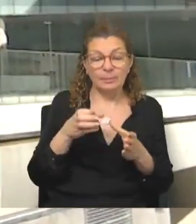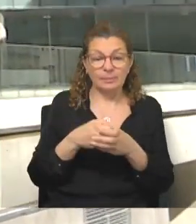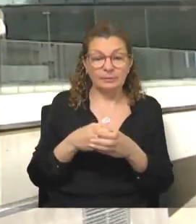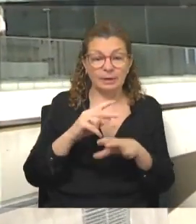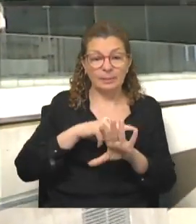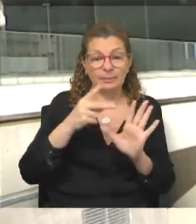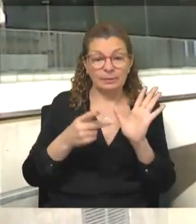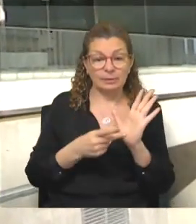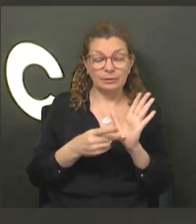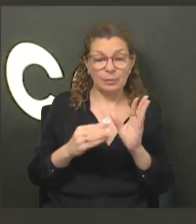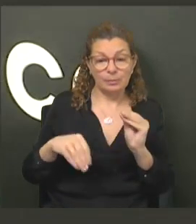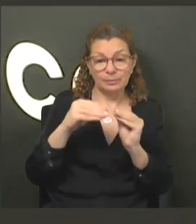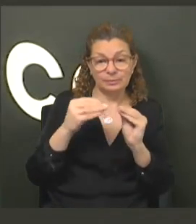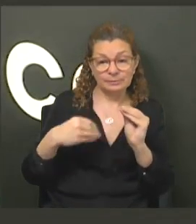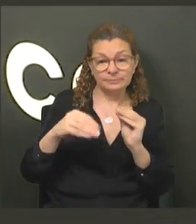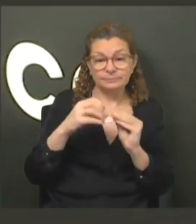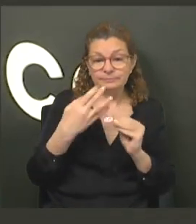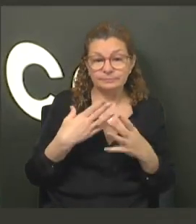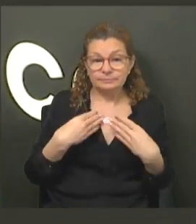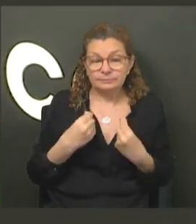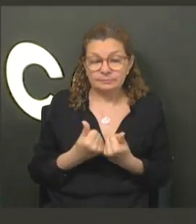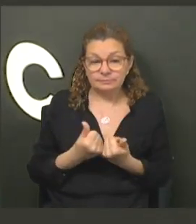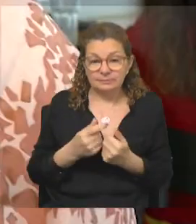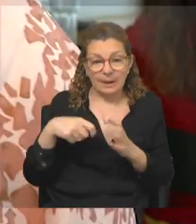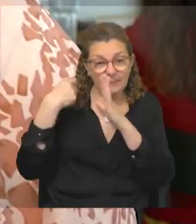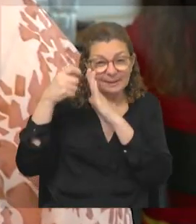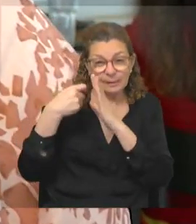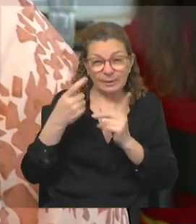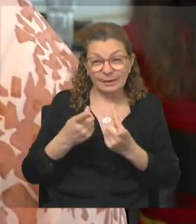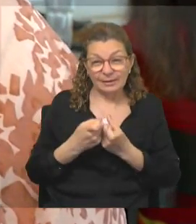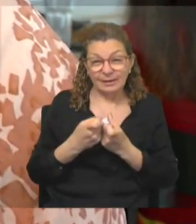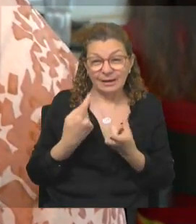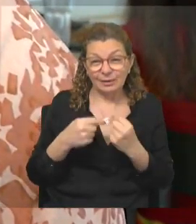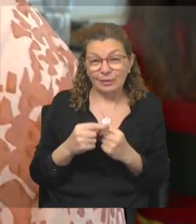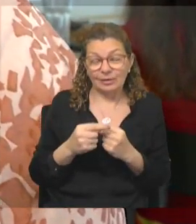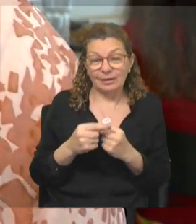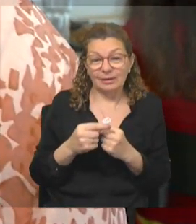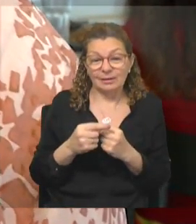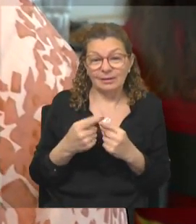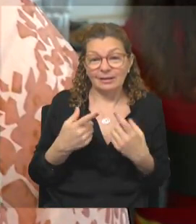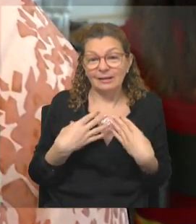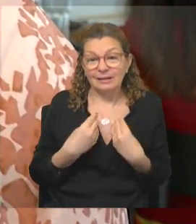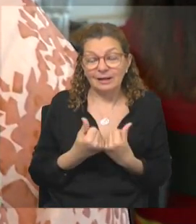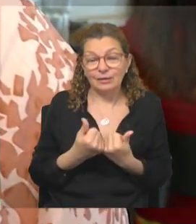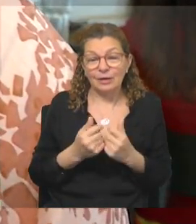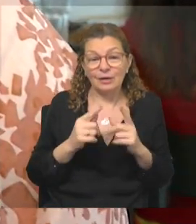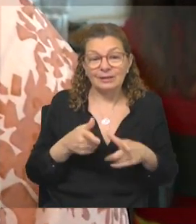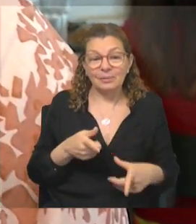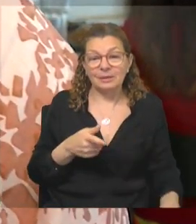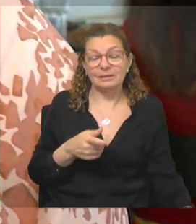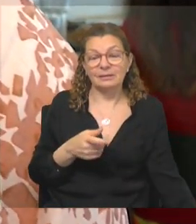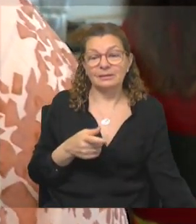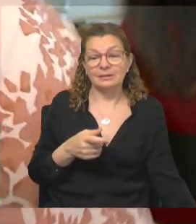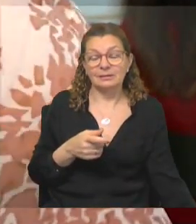proyecto se se sumaron a este proyecto porque sentían que esta película era necesaria O sea que esa sensación que me parece que también es